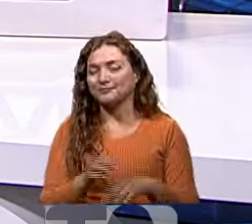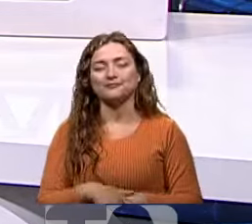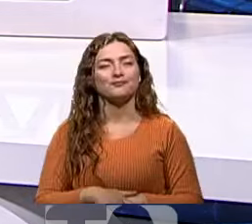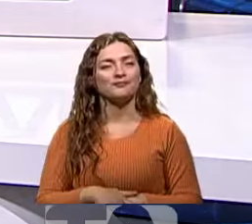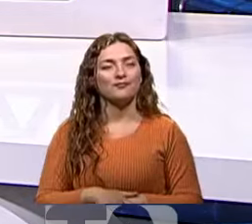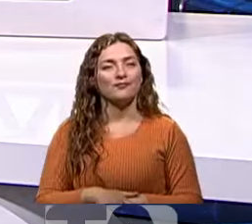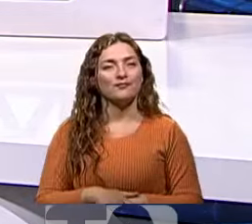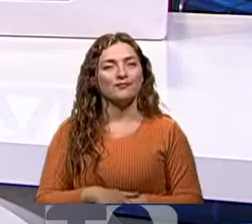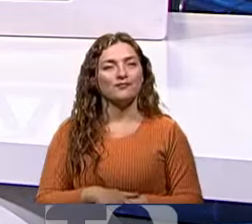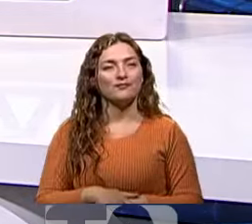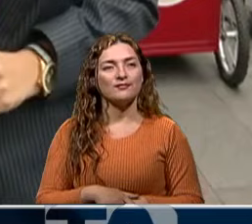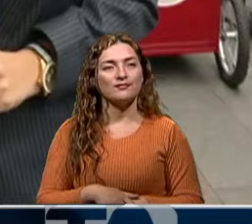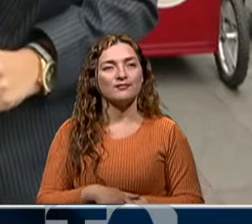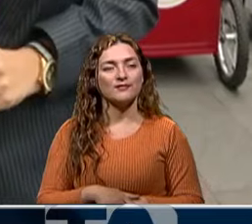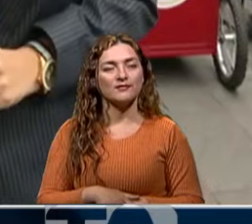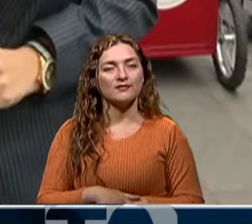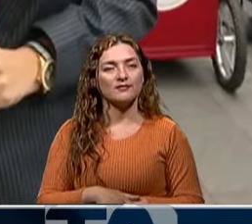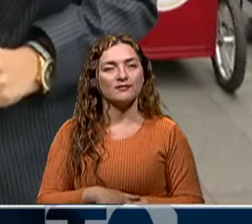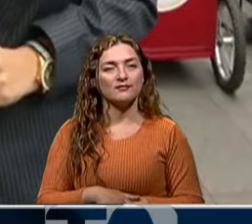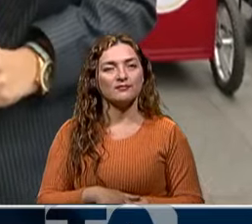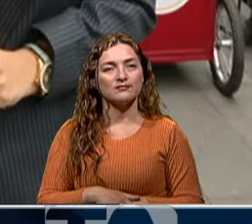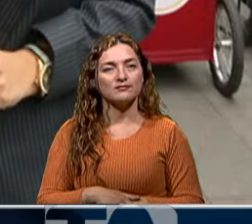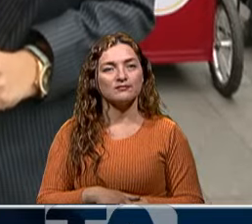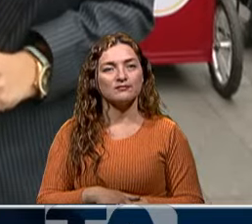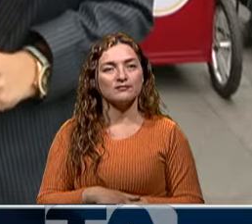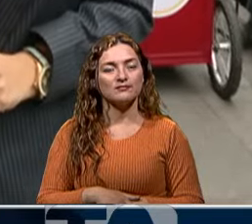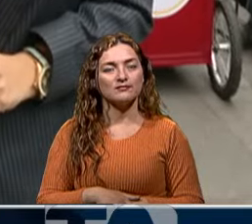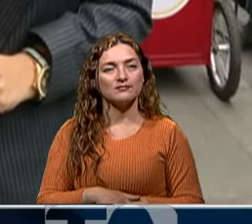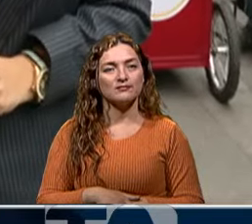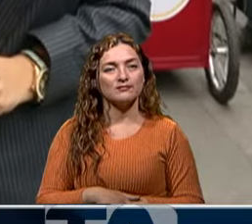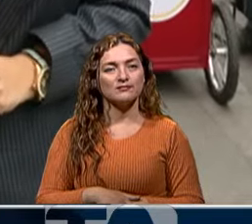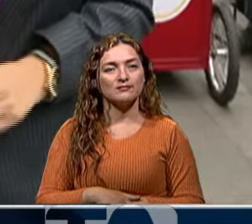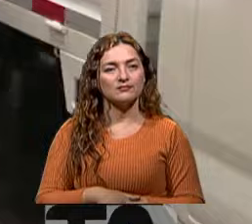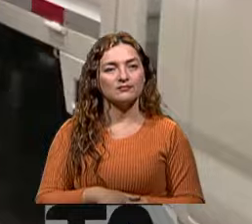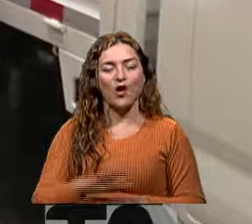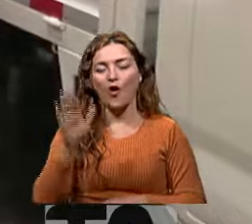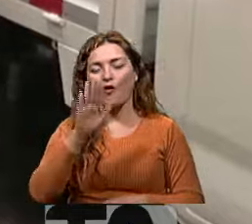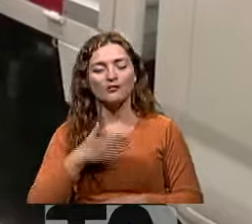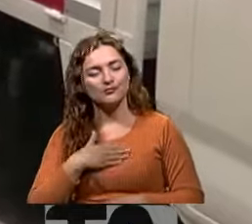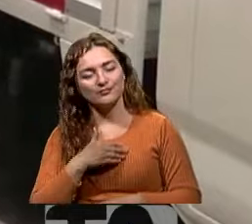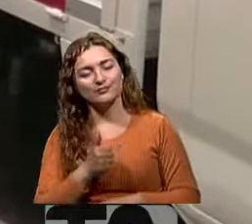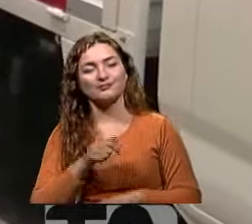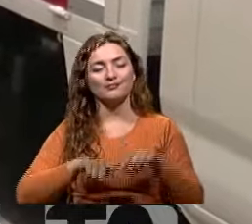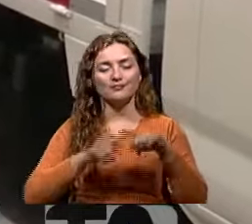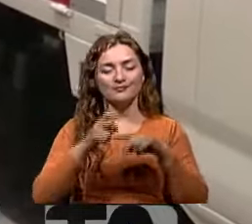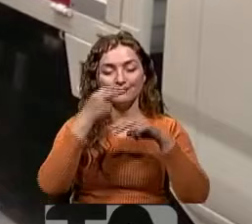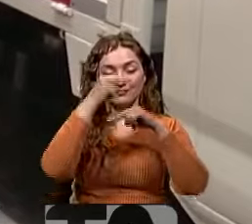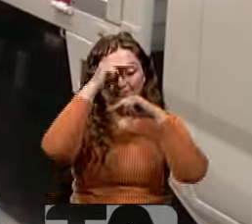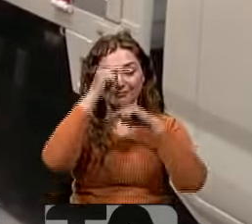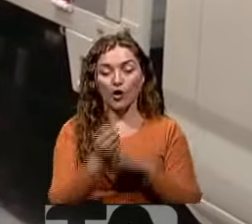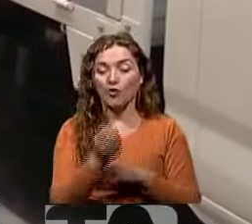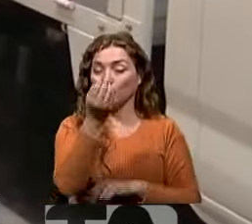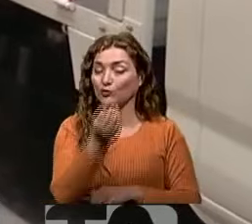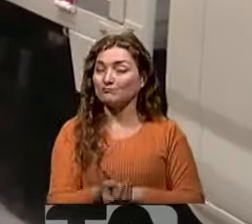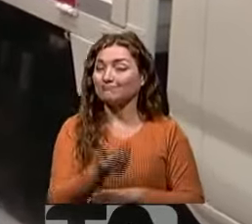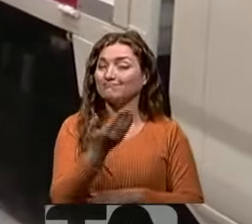ver, Dani, buen día, adelante. Hola, hola, compañeros, amigos televidentes, muy buenos